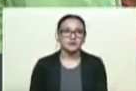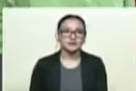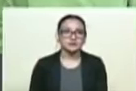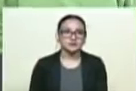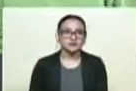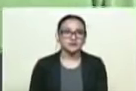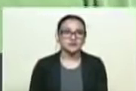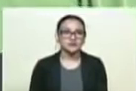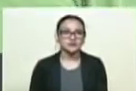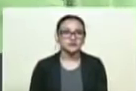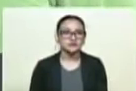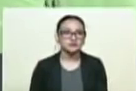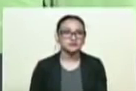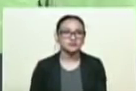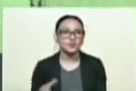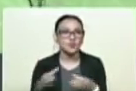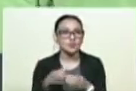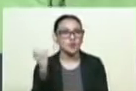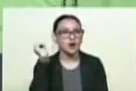este comando de campaña.